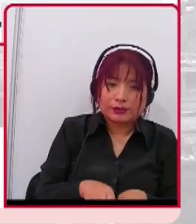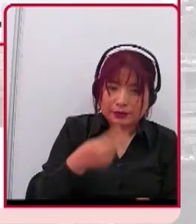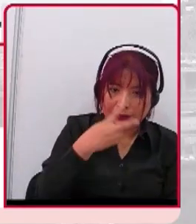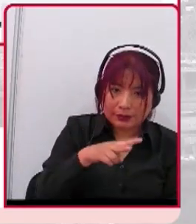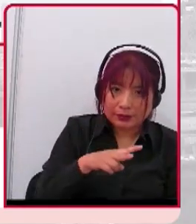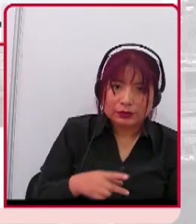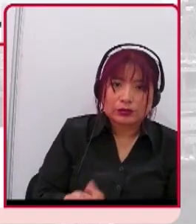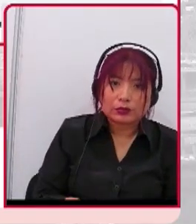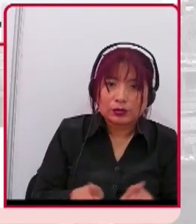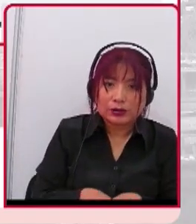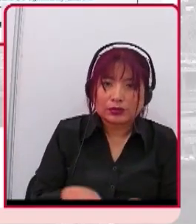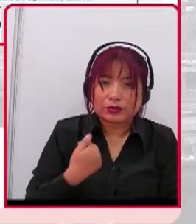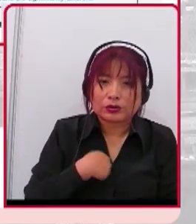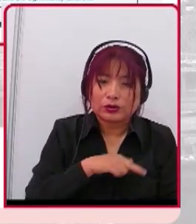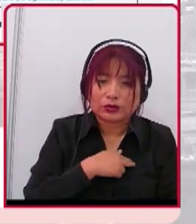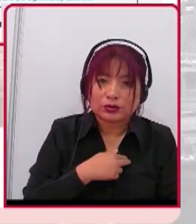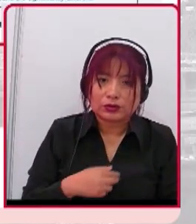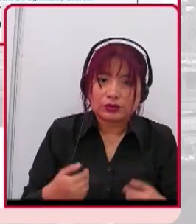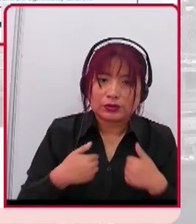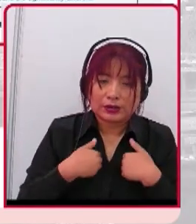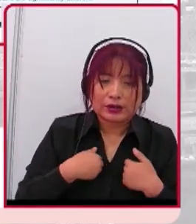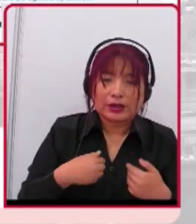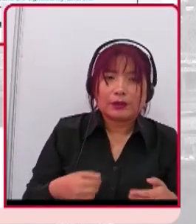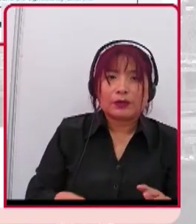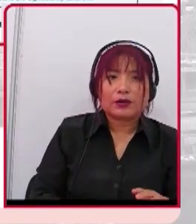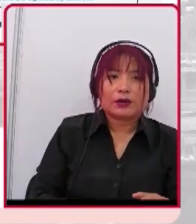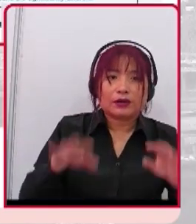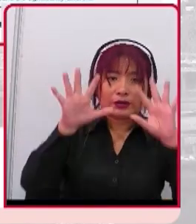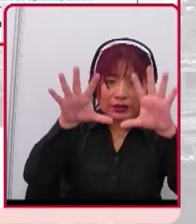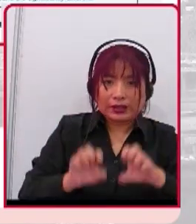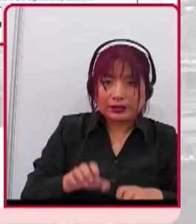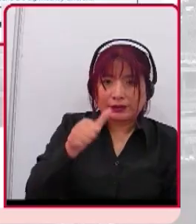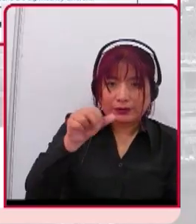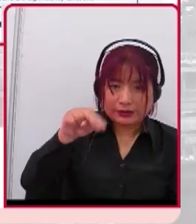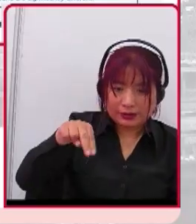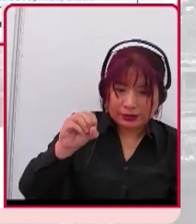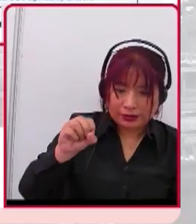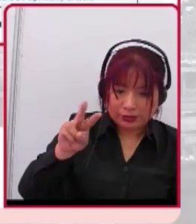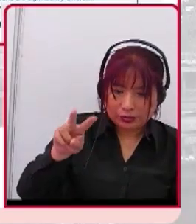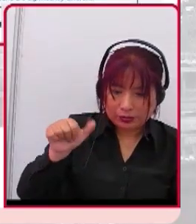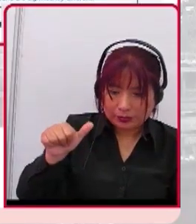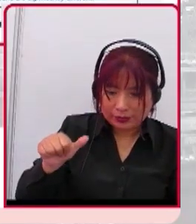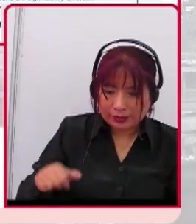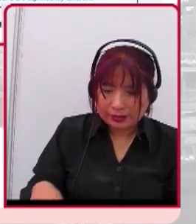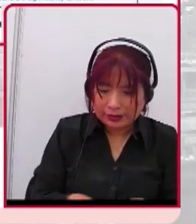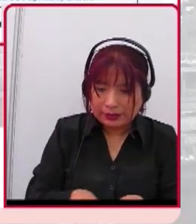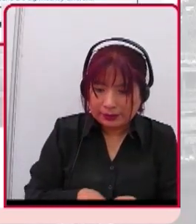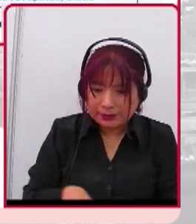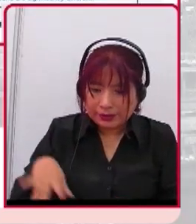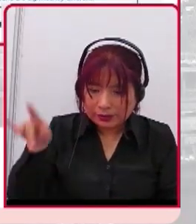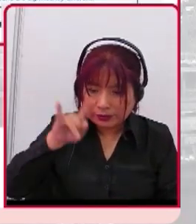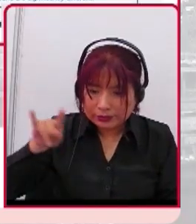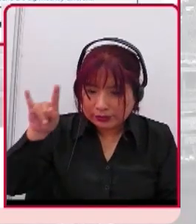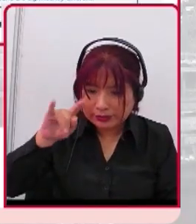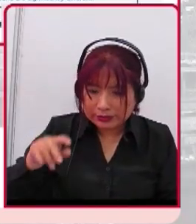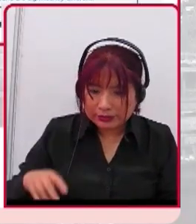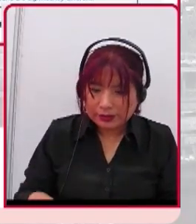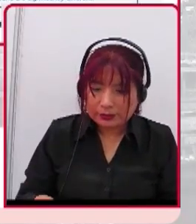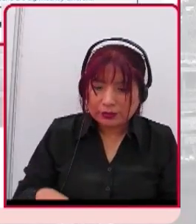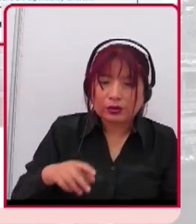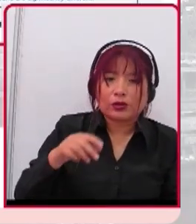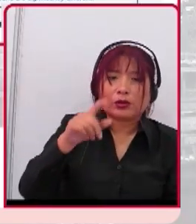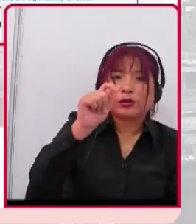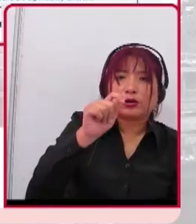Obviamente, cuando nosotros realizamos la prueba de ANOVA, pasamos a una prueba comparativa de Tukey para poder ver esta diferencia a